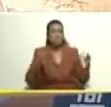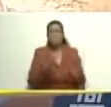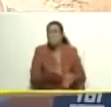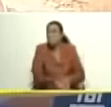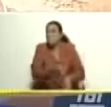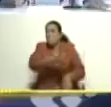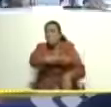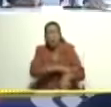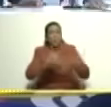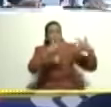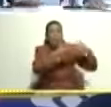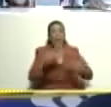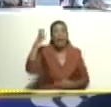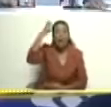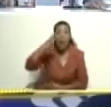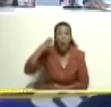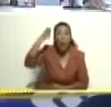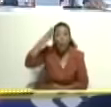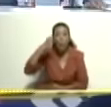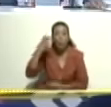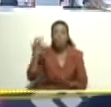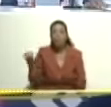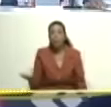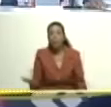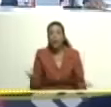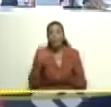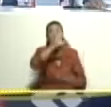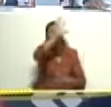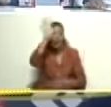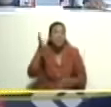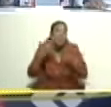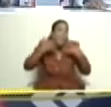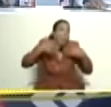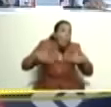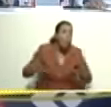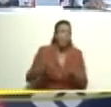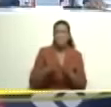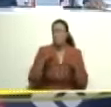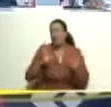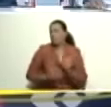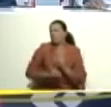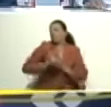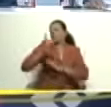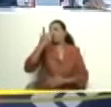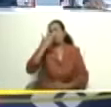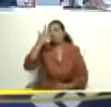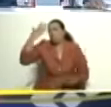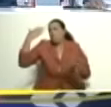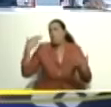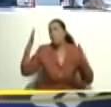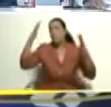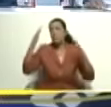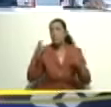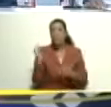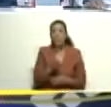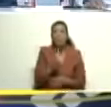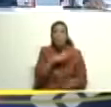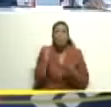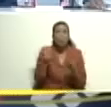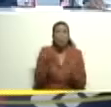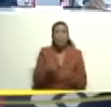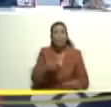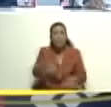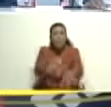por la pandemia, Europa. Y si esos países supuestamente son más desarrollados que nosotros, ¿por qué fueron